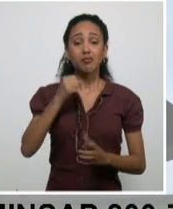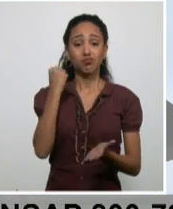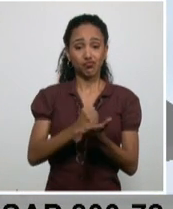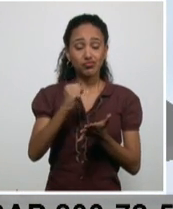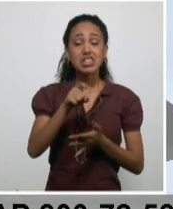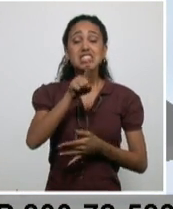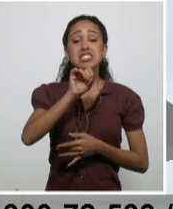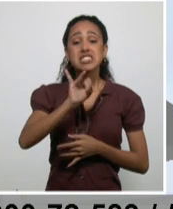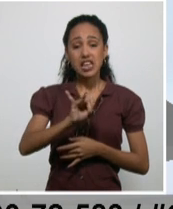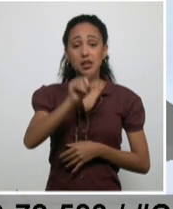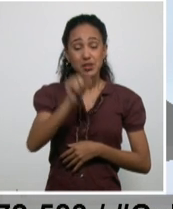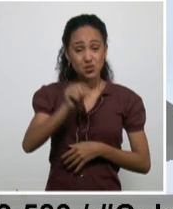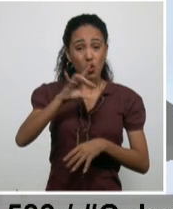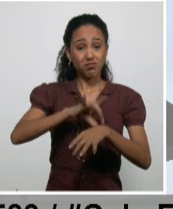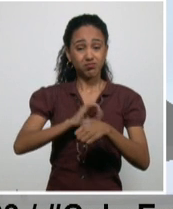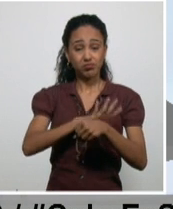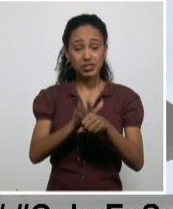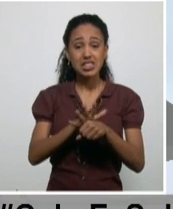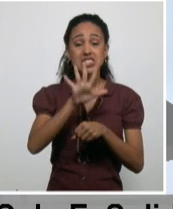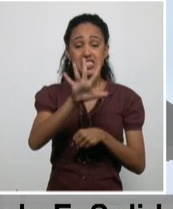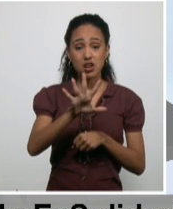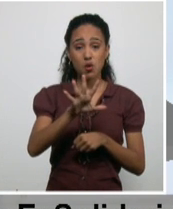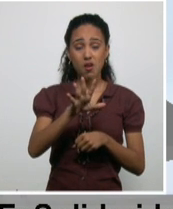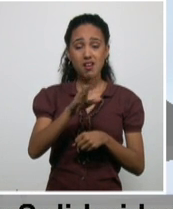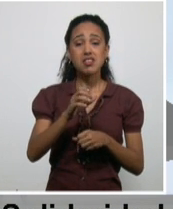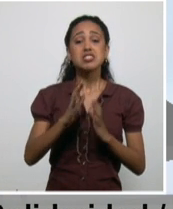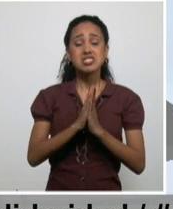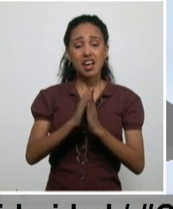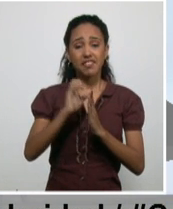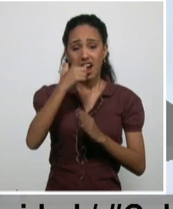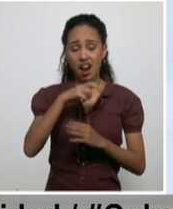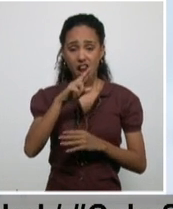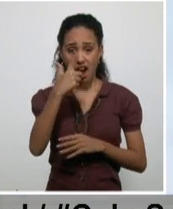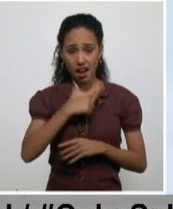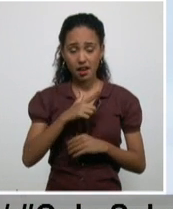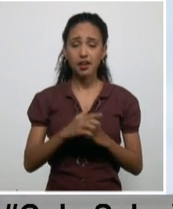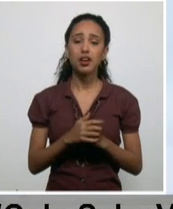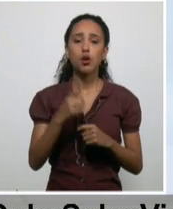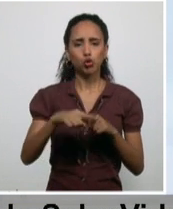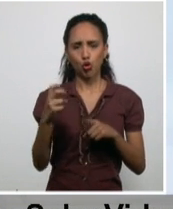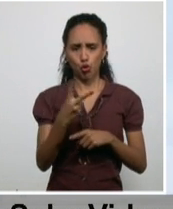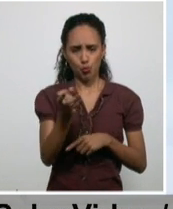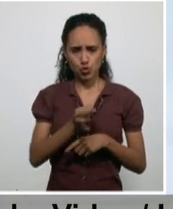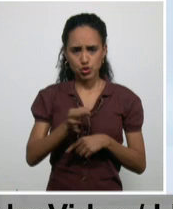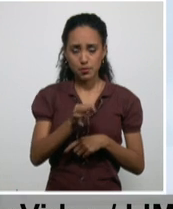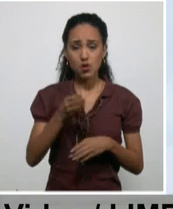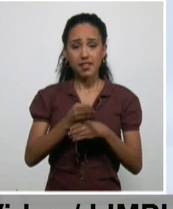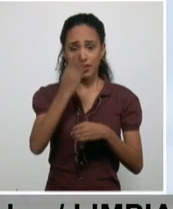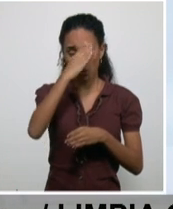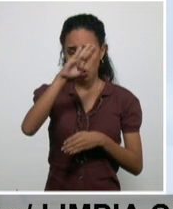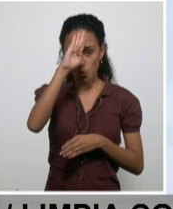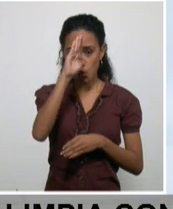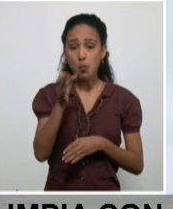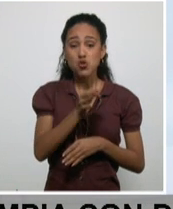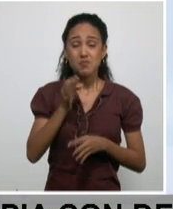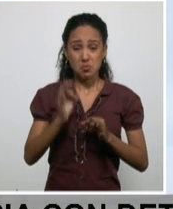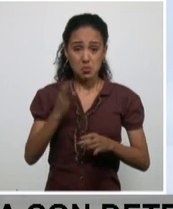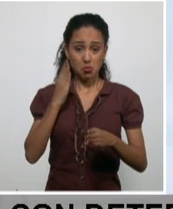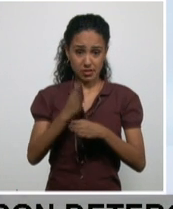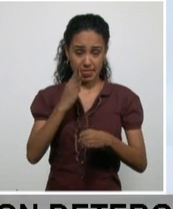7 casos, 5 del municipio Santa Clara y 2 de Placeta, Santiago un caso del municipio Santiago